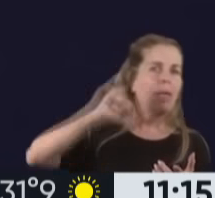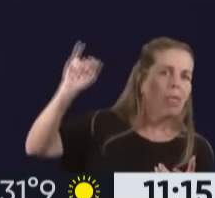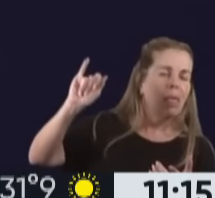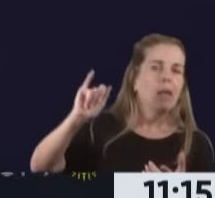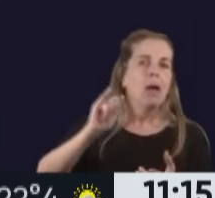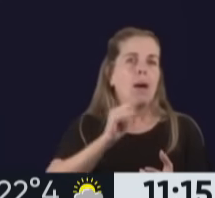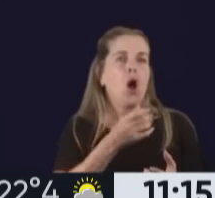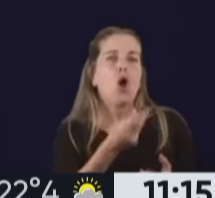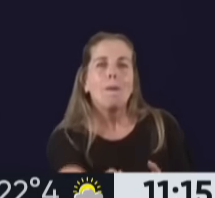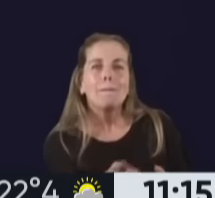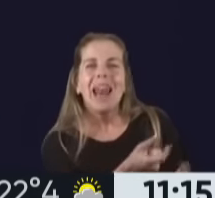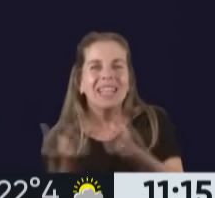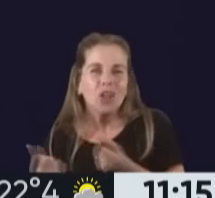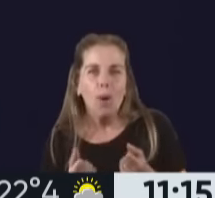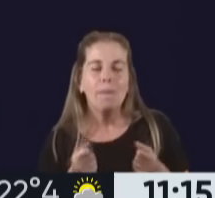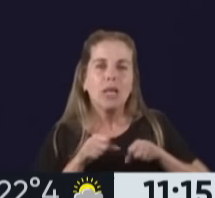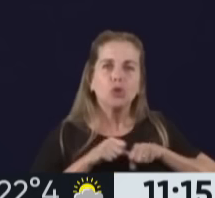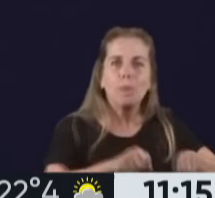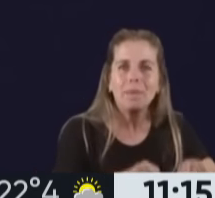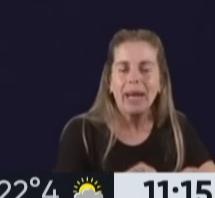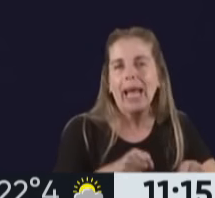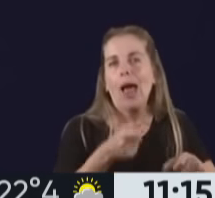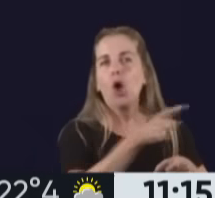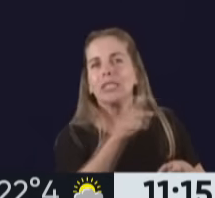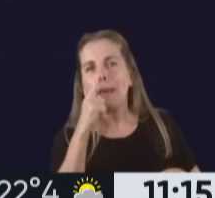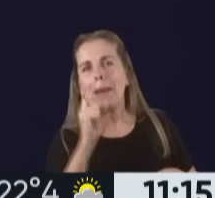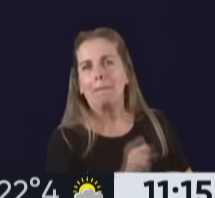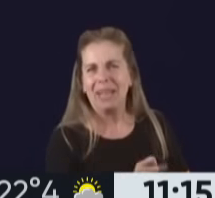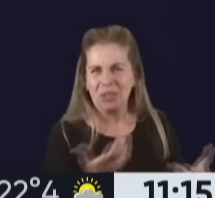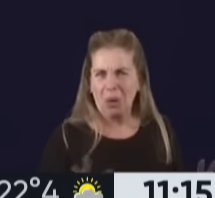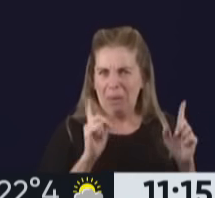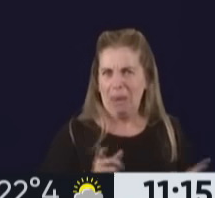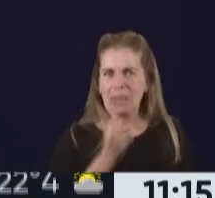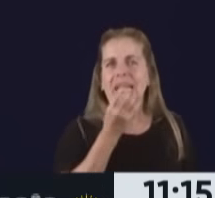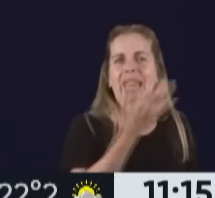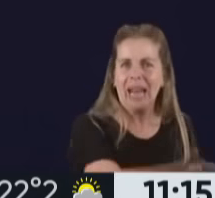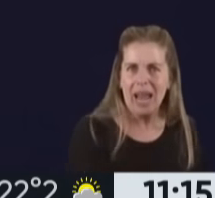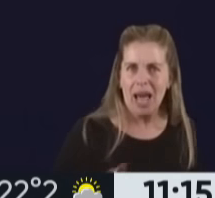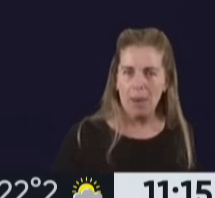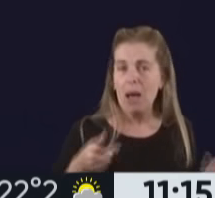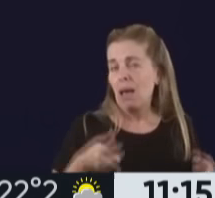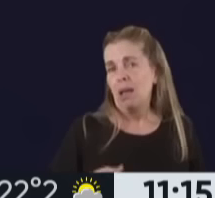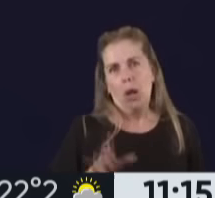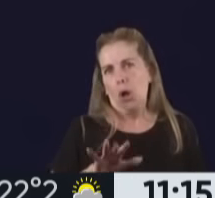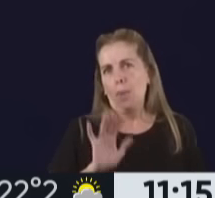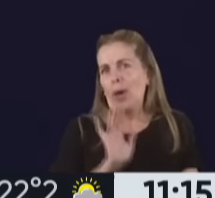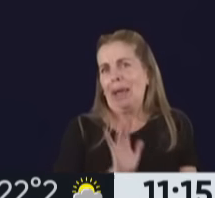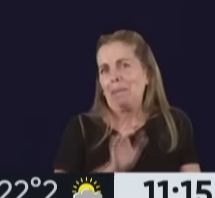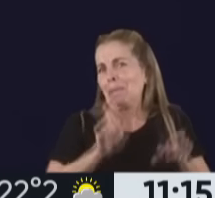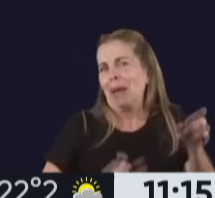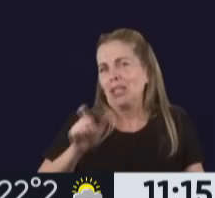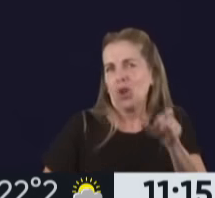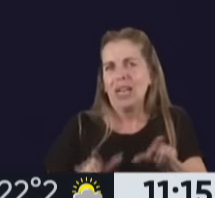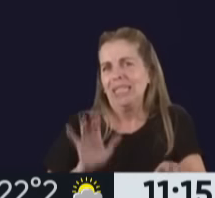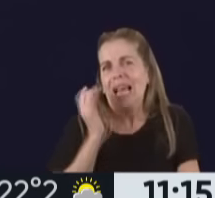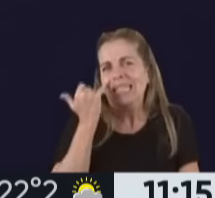los 100.000 pesos. Los años de cepo cambiario, alta inflación, volatilidad y un sistema tributario asfixiante empujaron a millones de